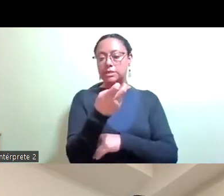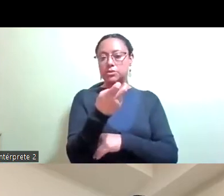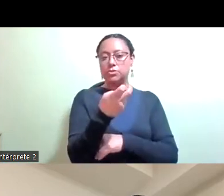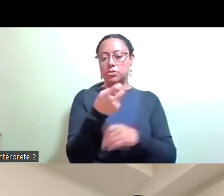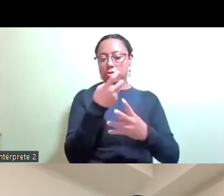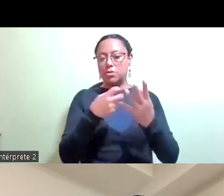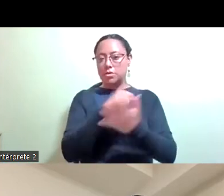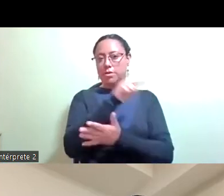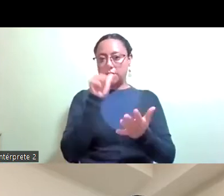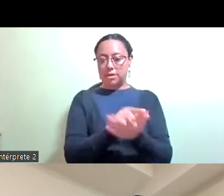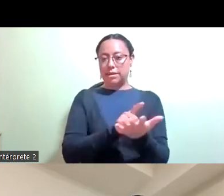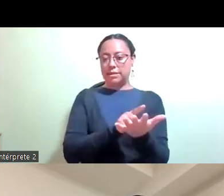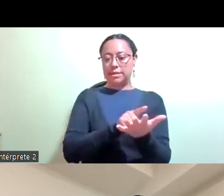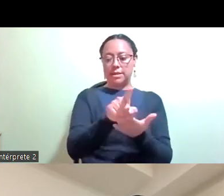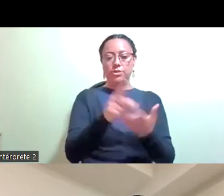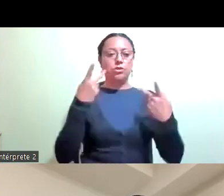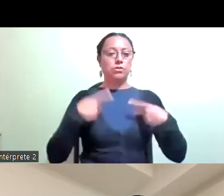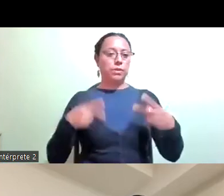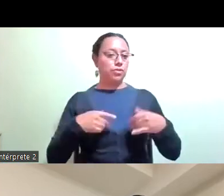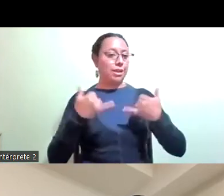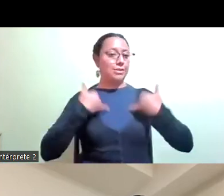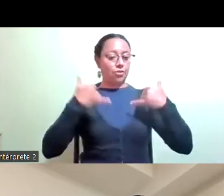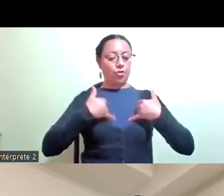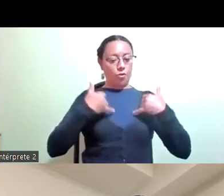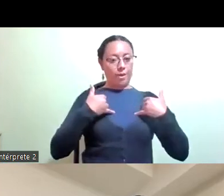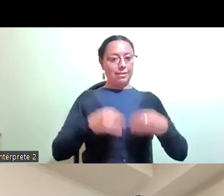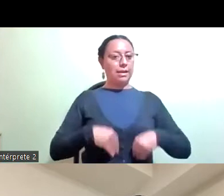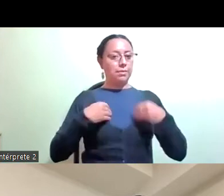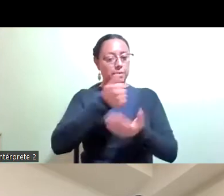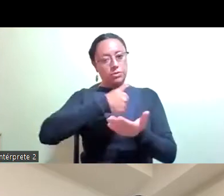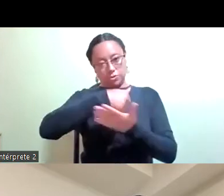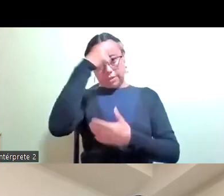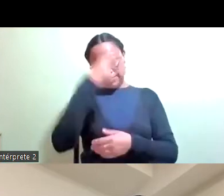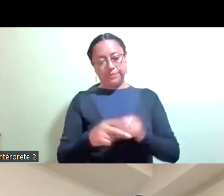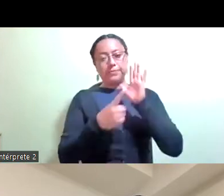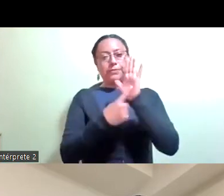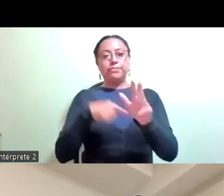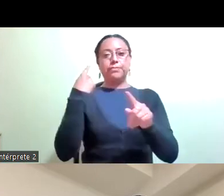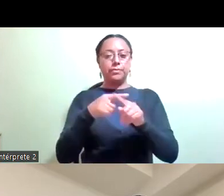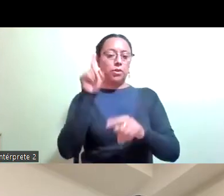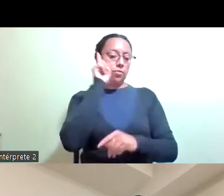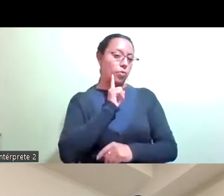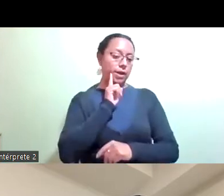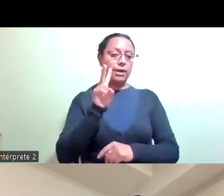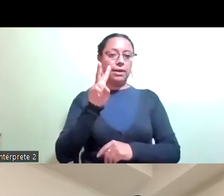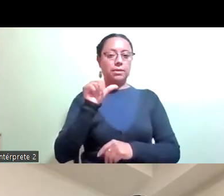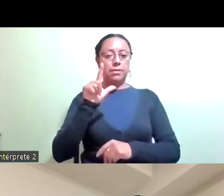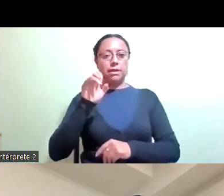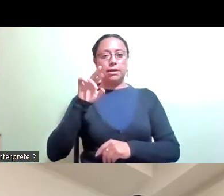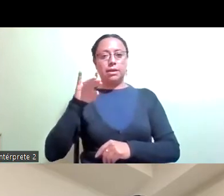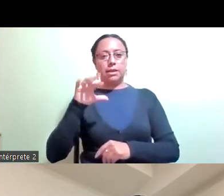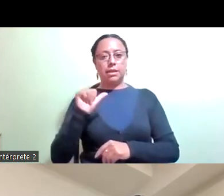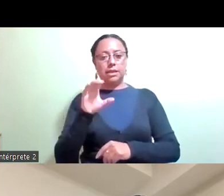de Derechos de las Personas Jóvenes de la Ciudad de México, presentada por la diputada Miriam Valeria Cruz, integrante del Grupo Parlamentario de